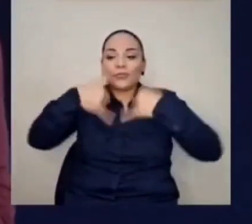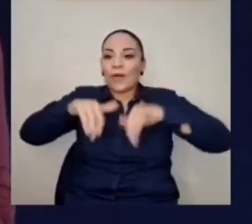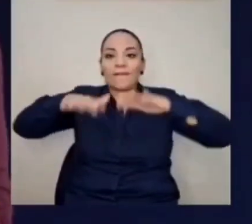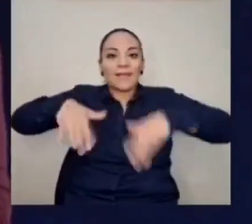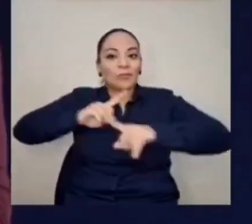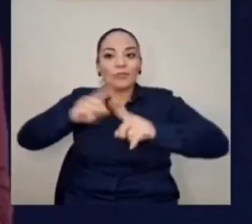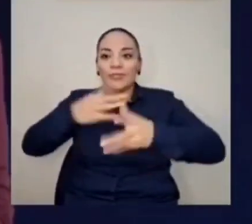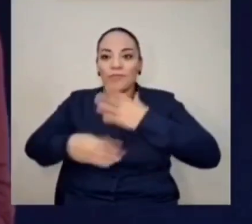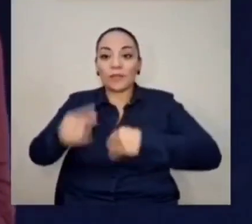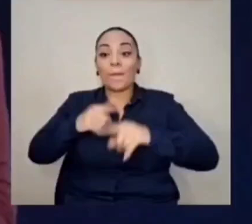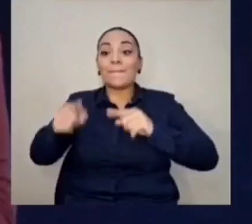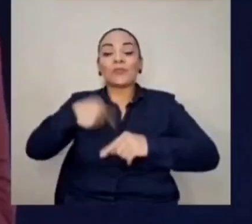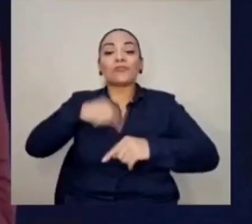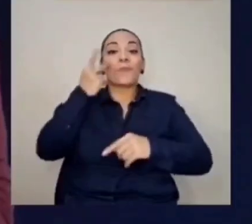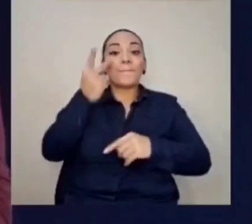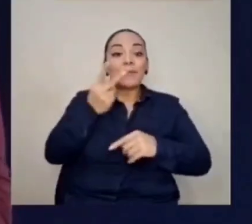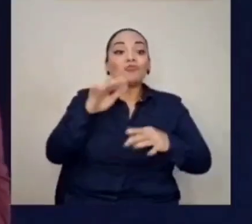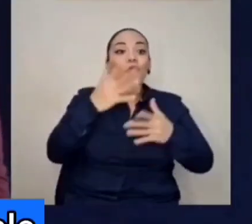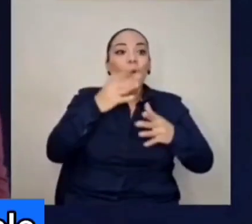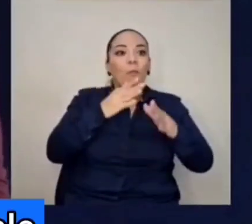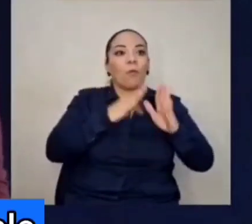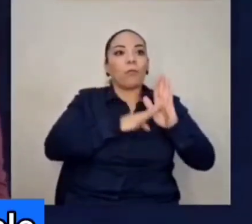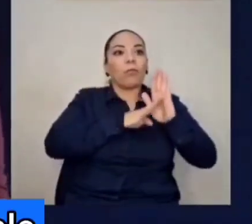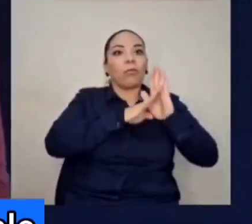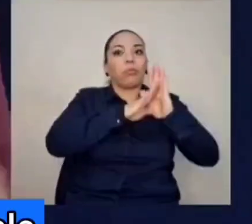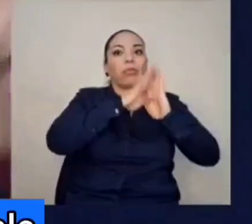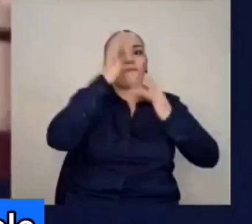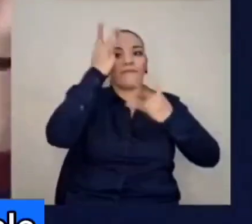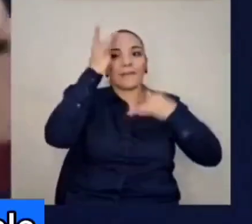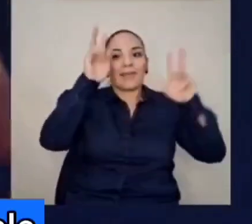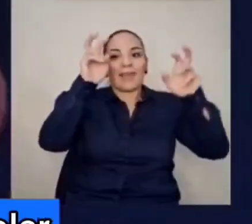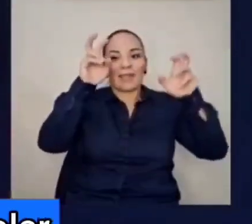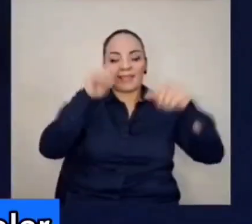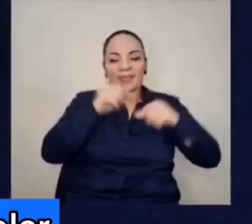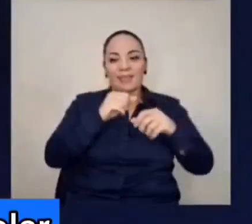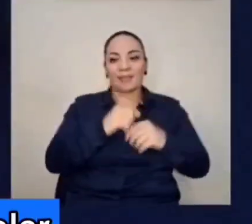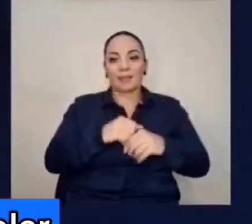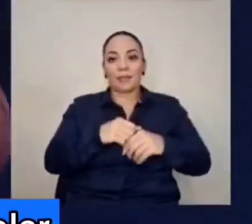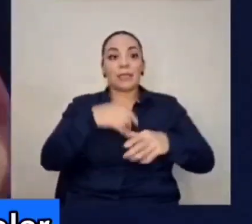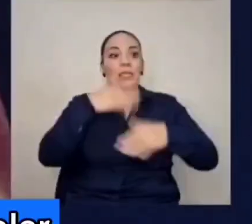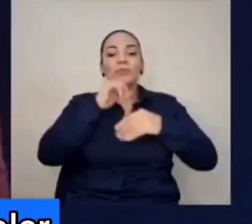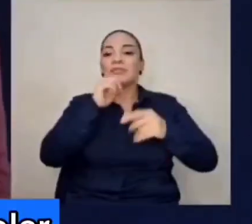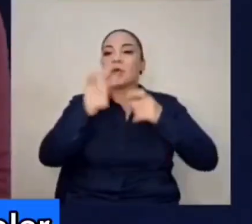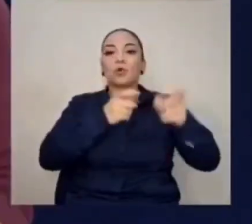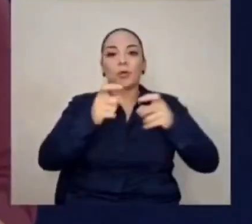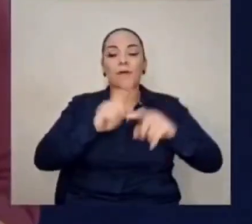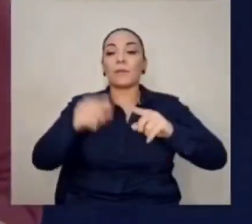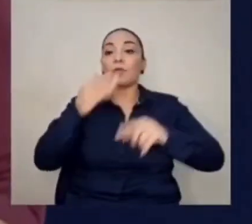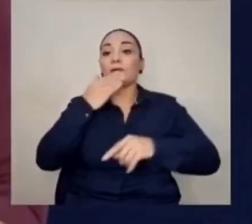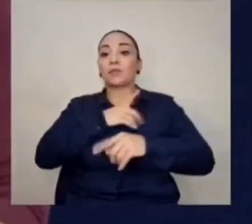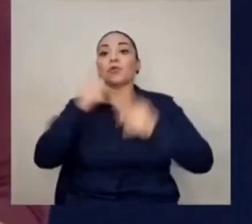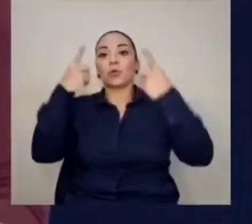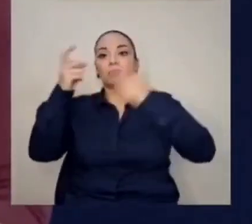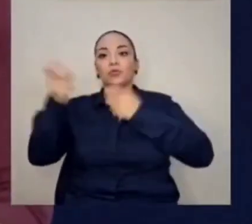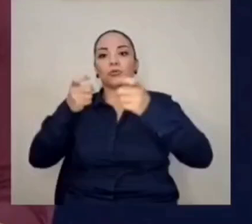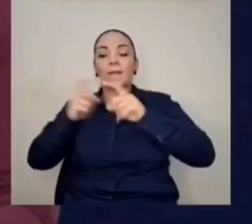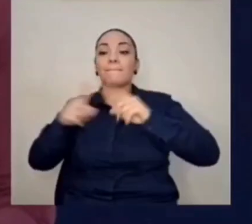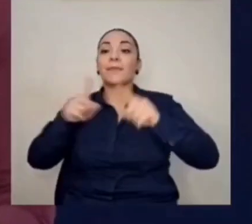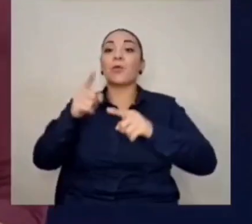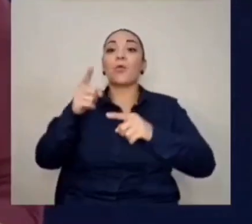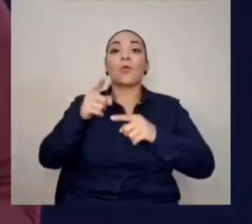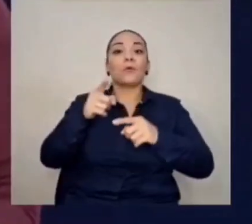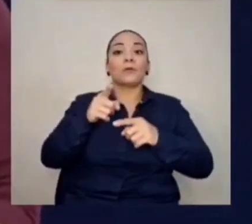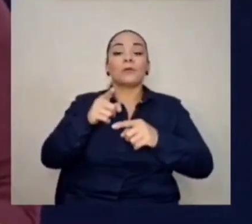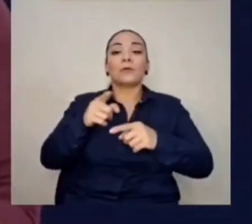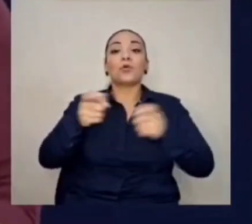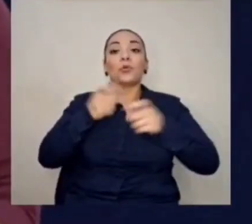evolucionó esa enfermedad, cómo creció hasta que se volvió incontrolable y que gracias a Dios logramos a controlar, pero básicamente por un milagro. Créanme,